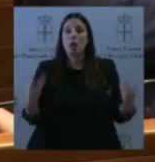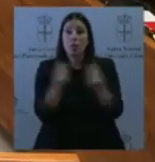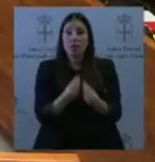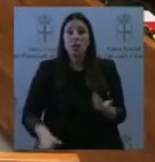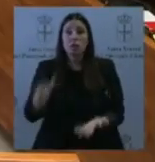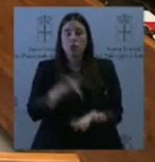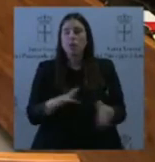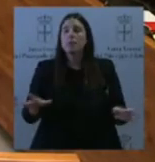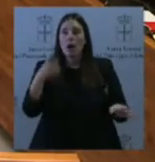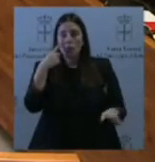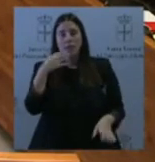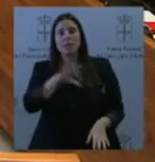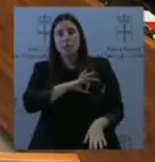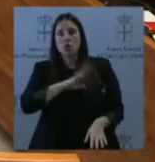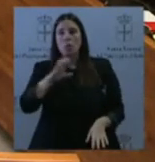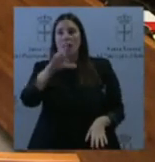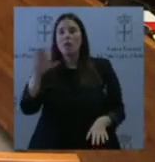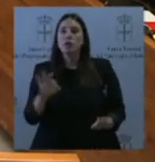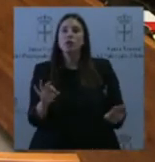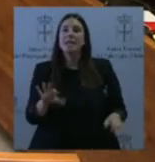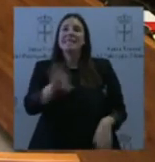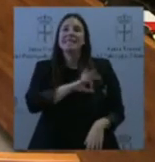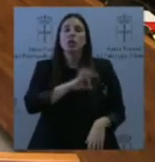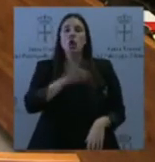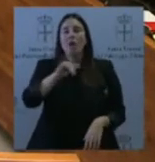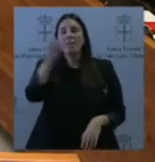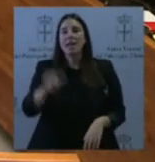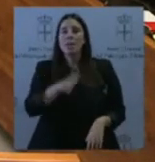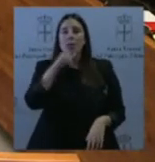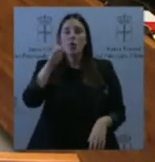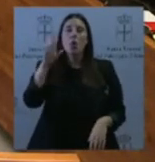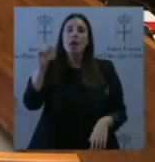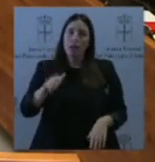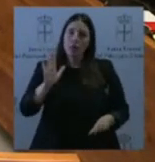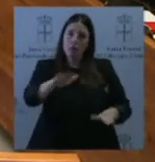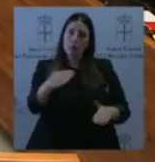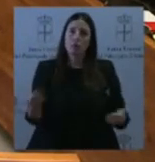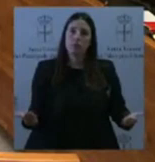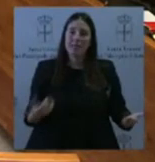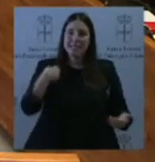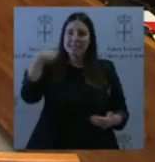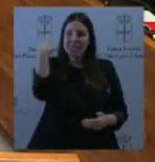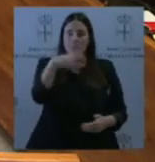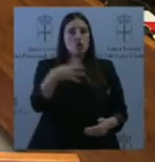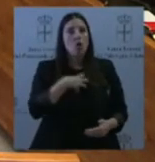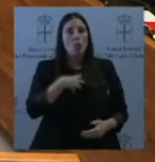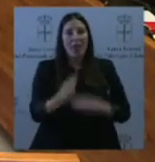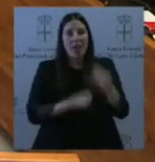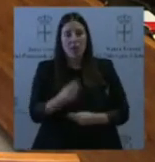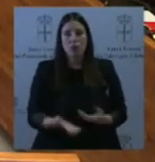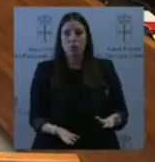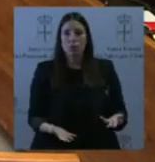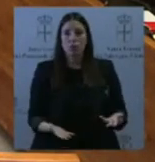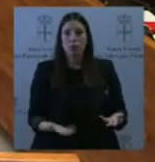silencio. Señora Fernández Urlé, le llamo al orden. ¿Sabe que no puede hacer lo que está haciendo? Respete a quien está en el uso de la